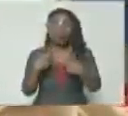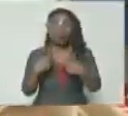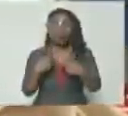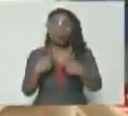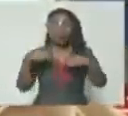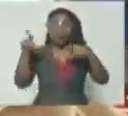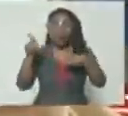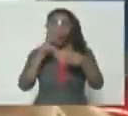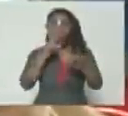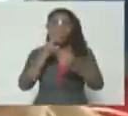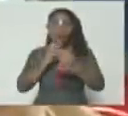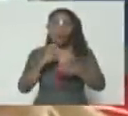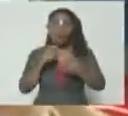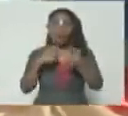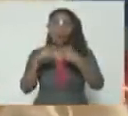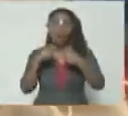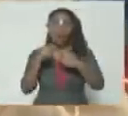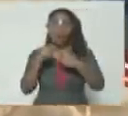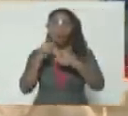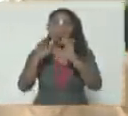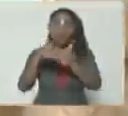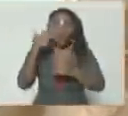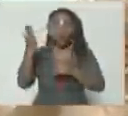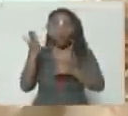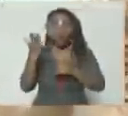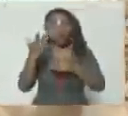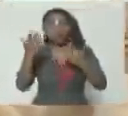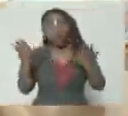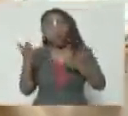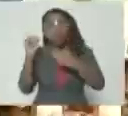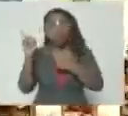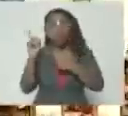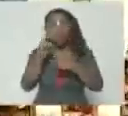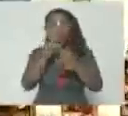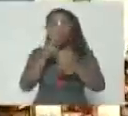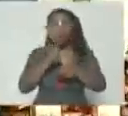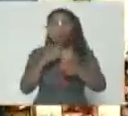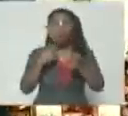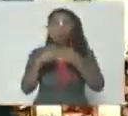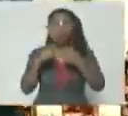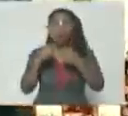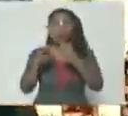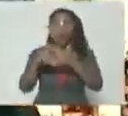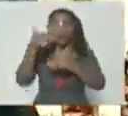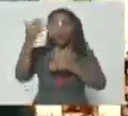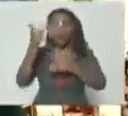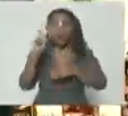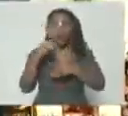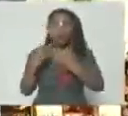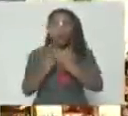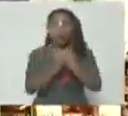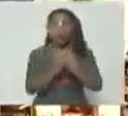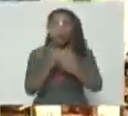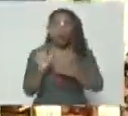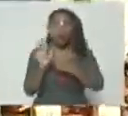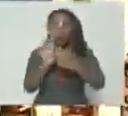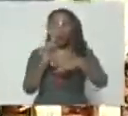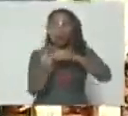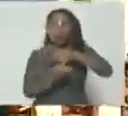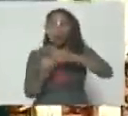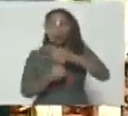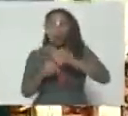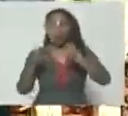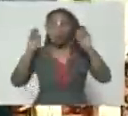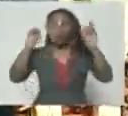financiera con el Banco de Comercio Exterior. No obstante, así como el Banco de Comercio Exterior, también nos acompaña representación del Instituto Marca